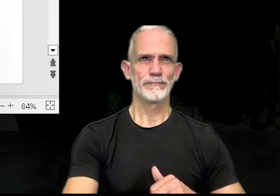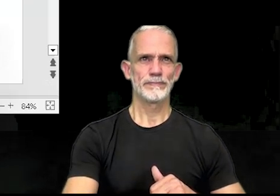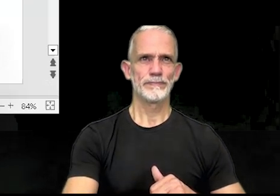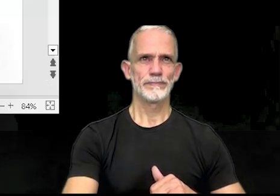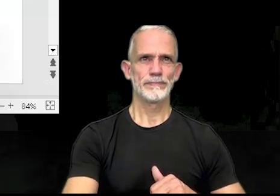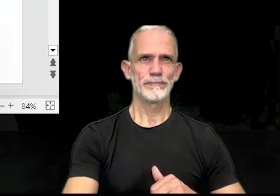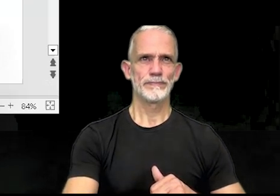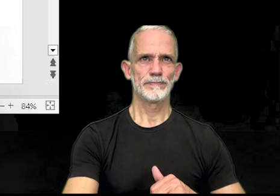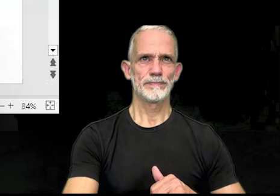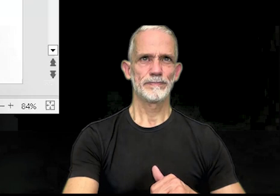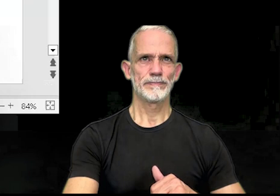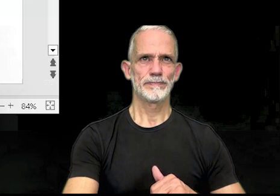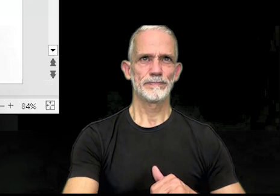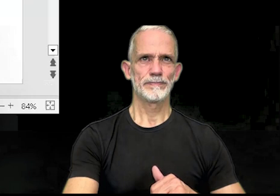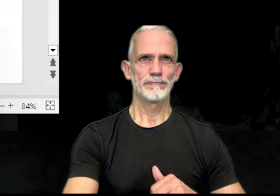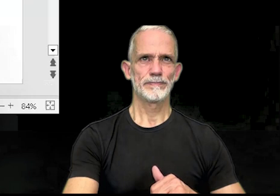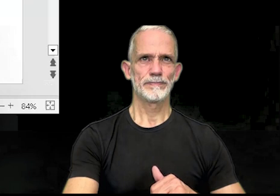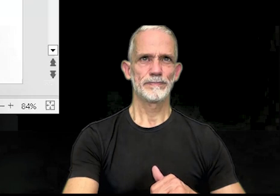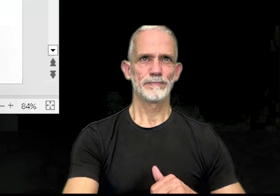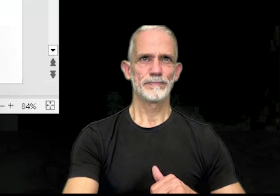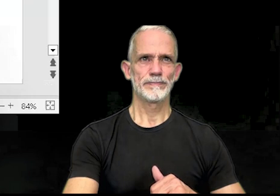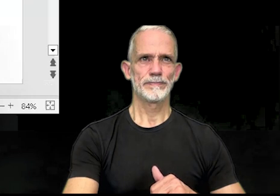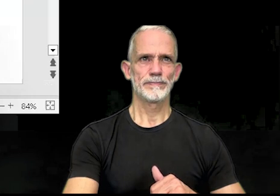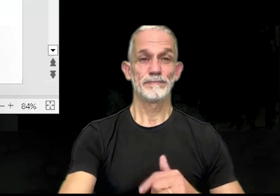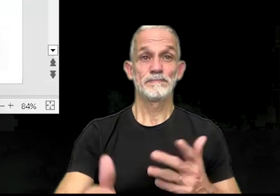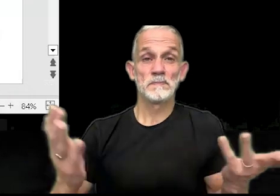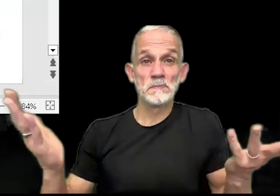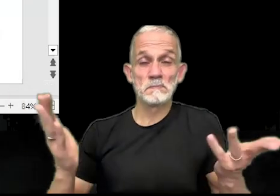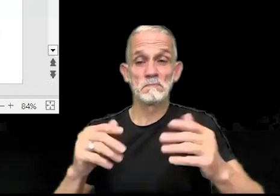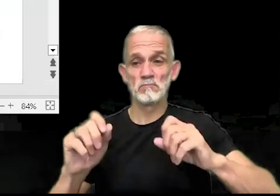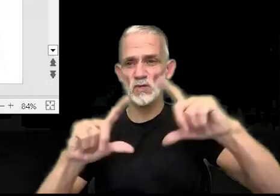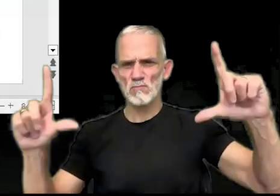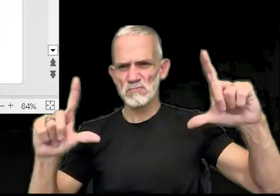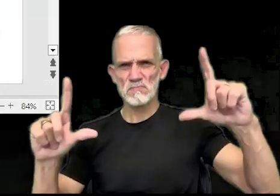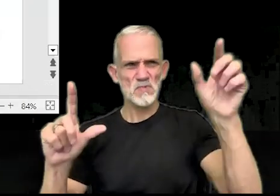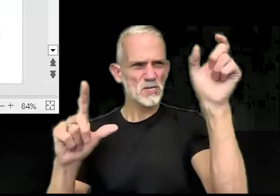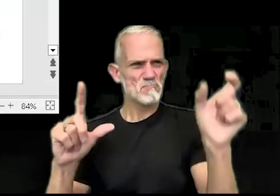Bueno, ven la pantalla, voy a tener que trabajar así porque no me está